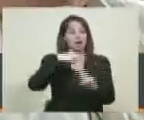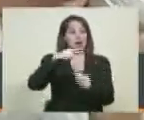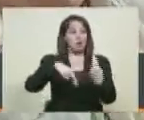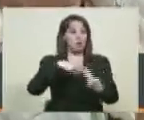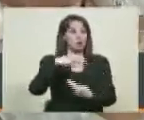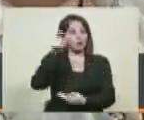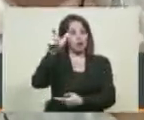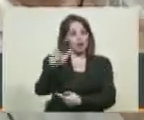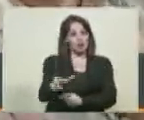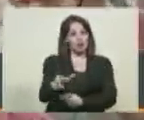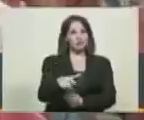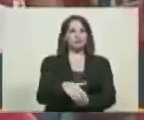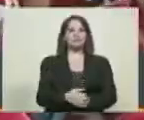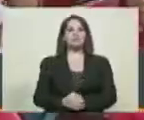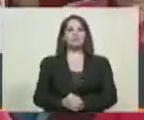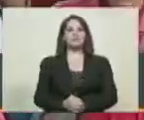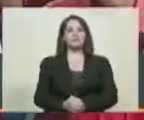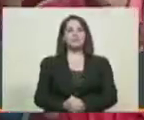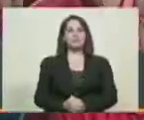revolucionario.